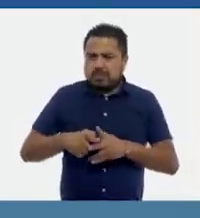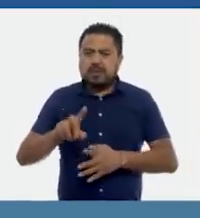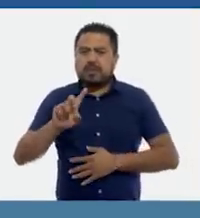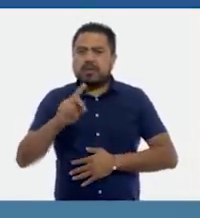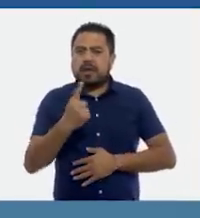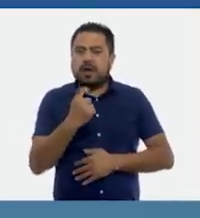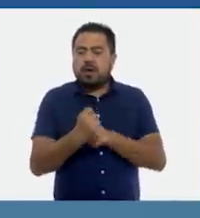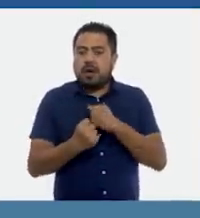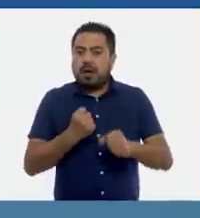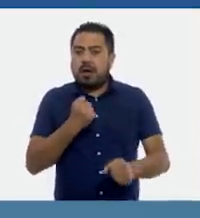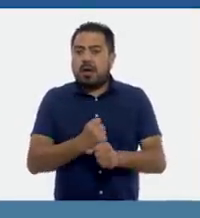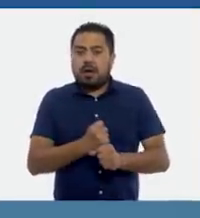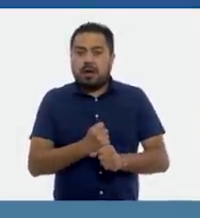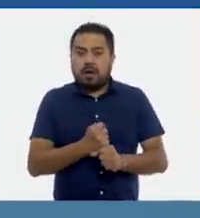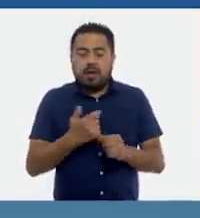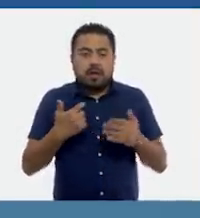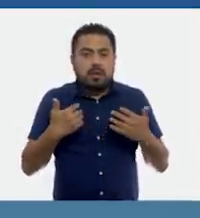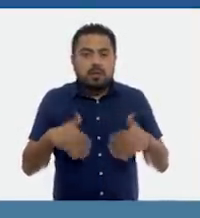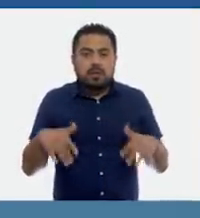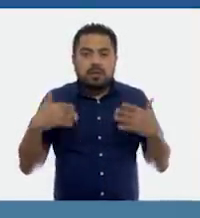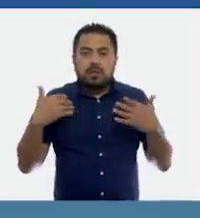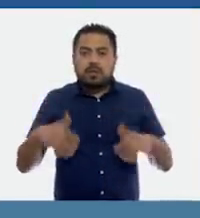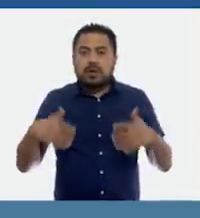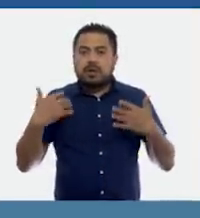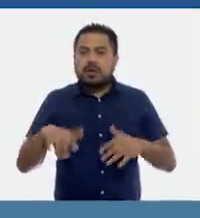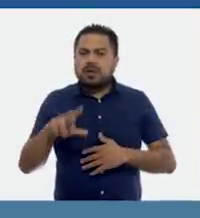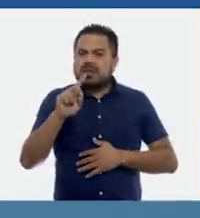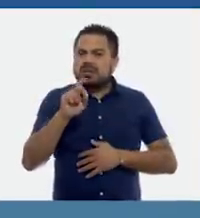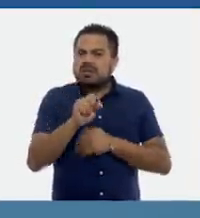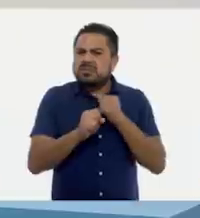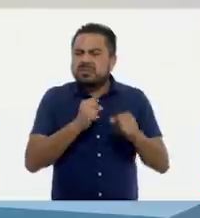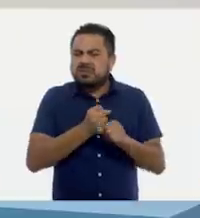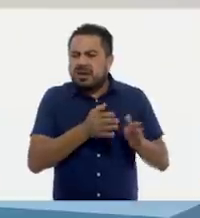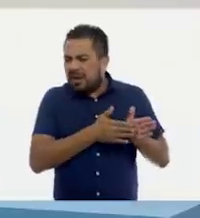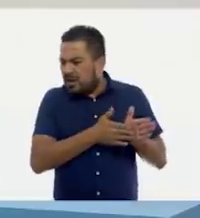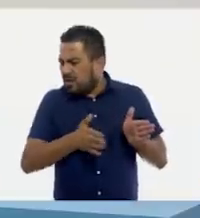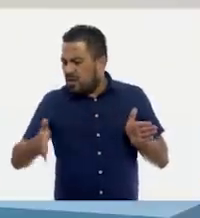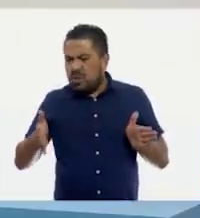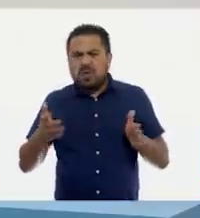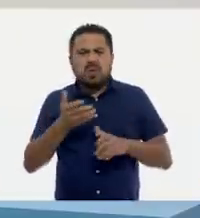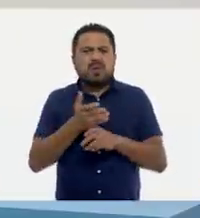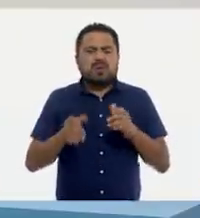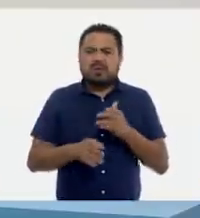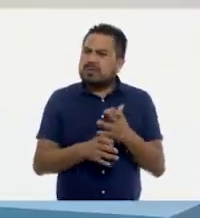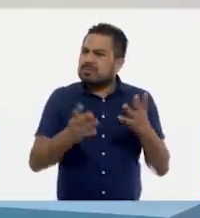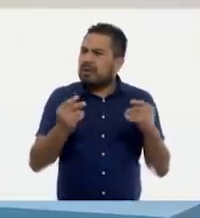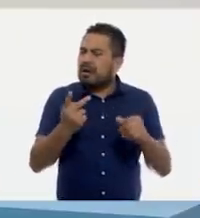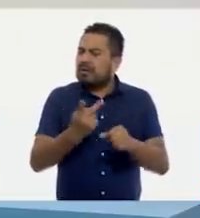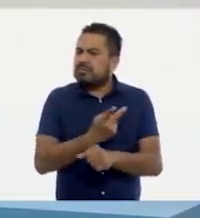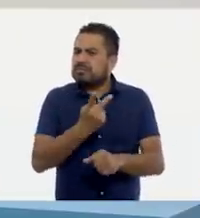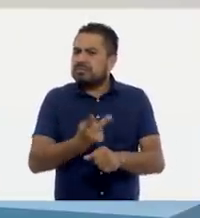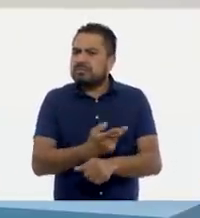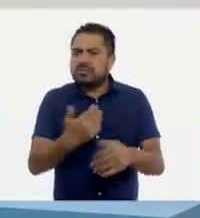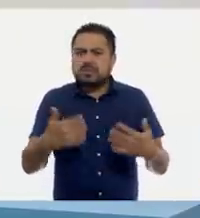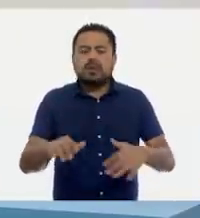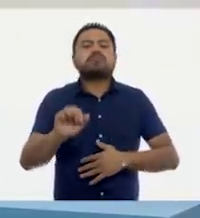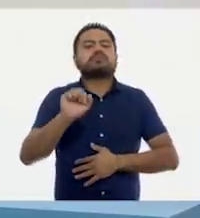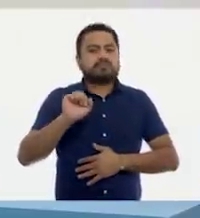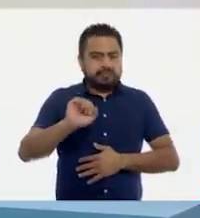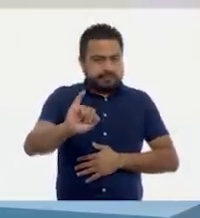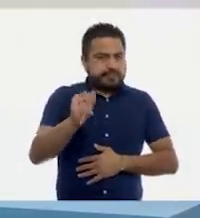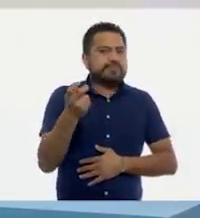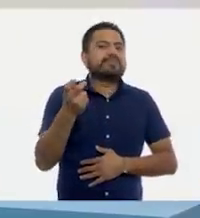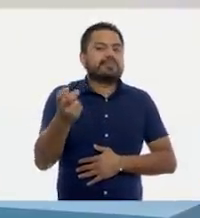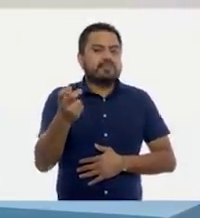31 años. En 3 décadas suceden muchísimas cosas, ¿no? Así es,